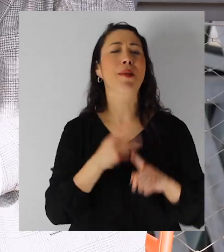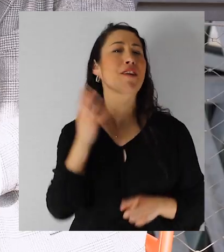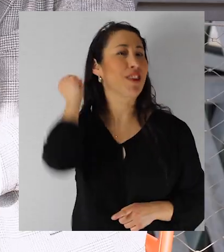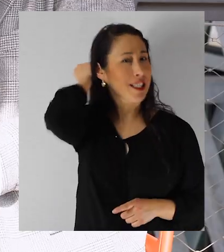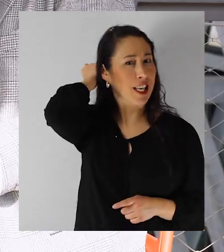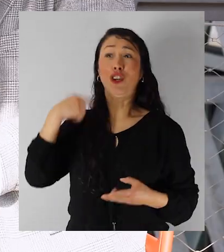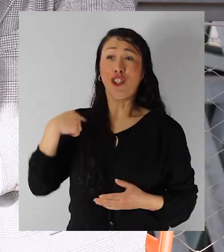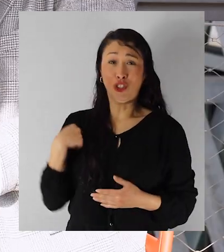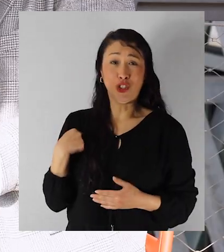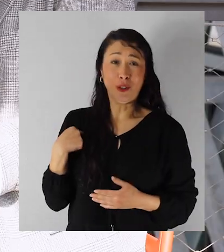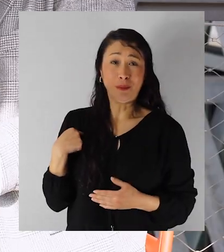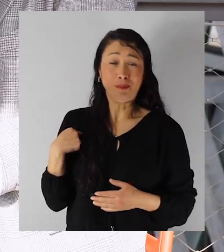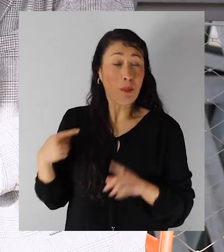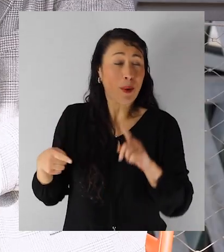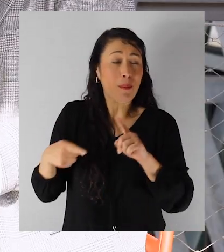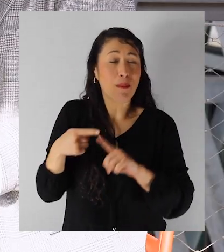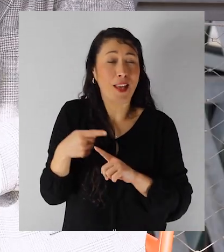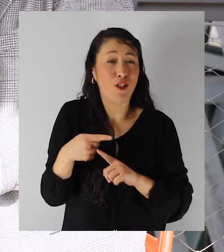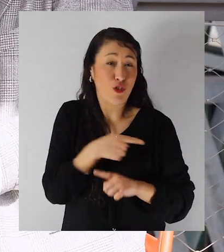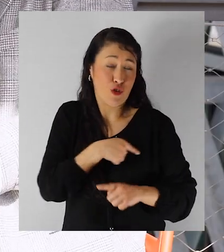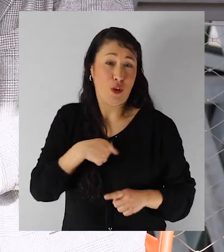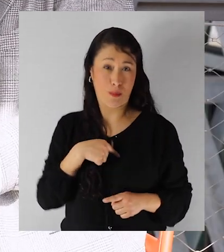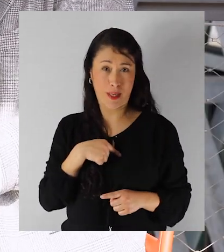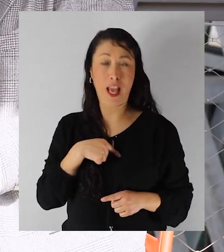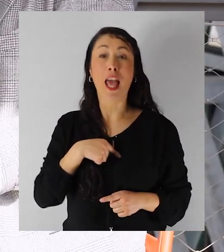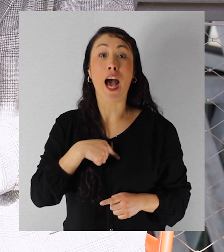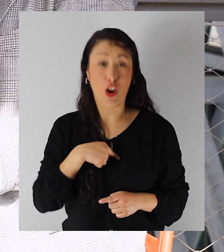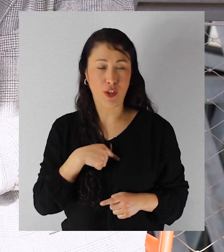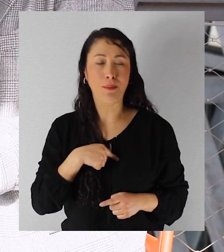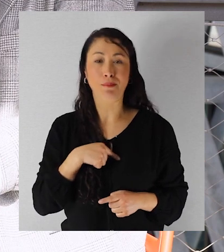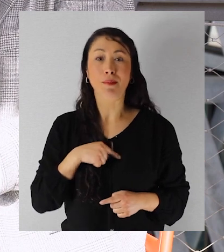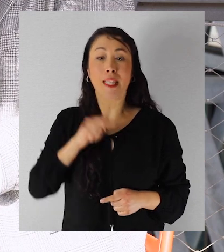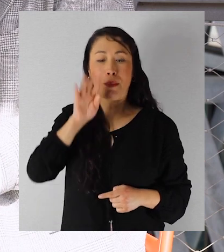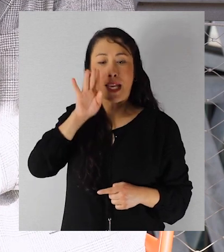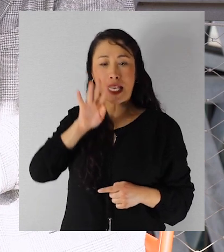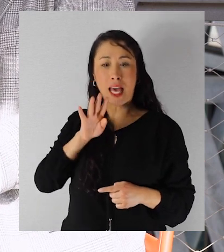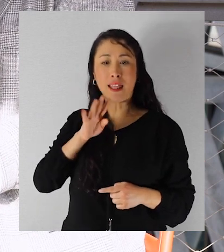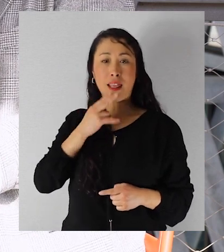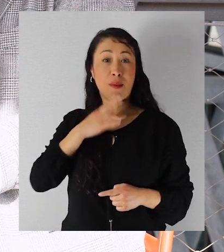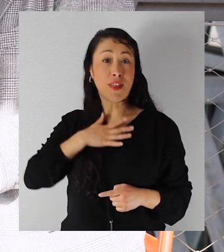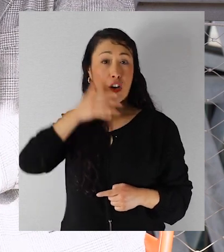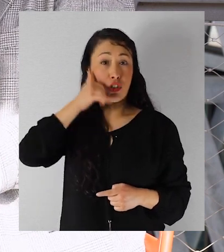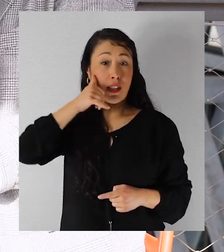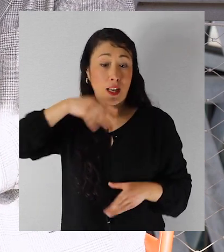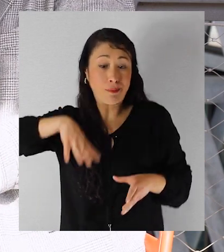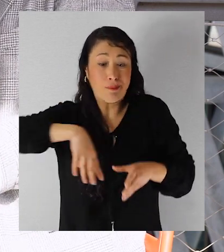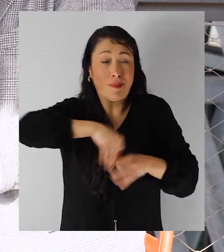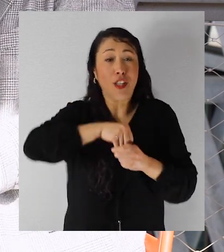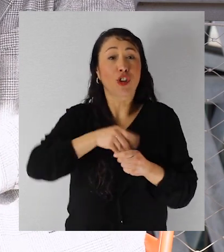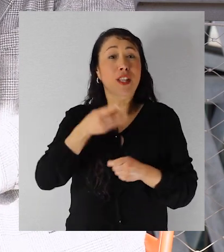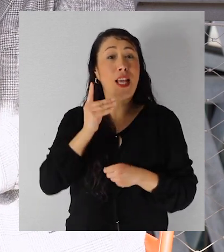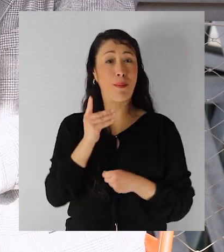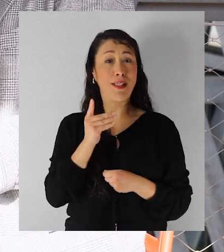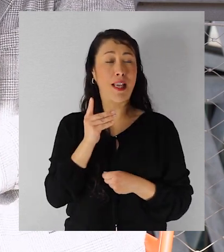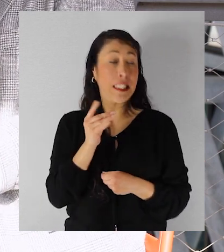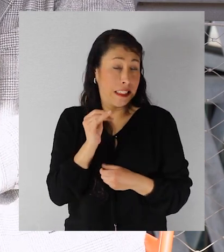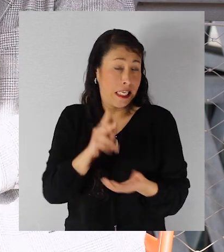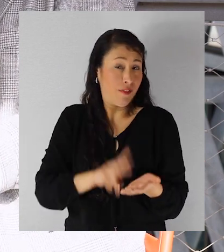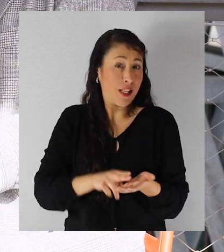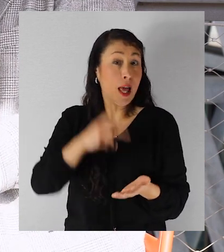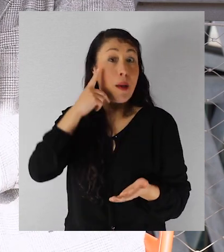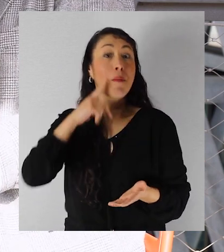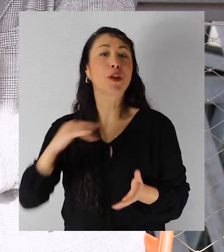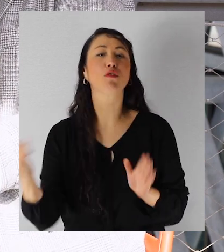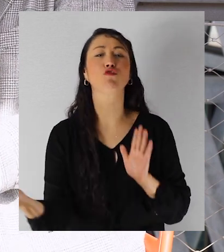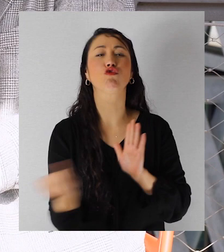tengo un nombre y si bien la discapacidad es parte de mis condiciones de vida, lo